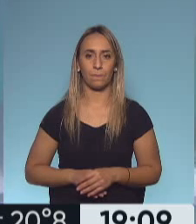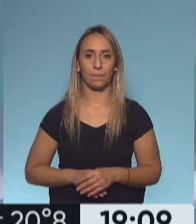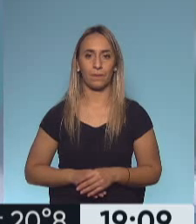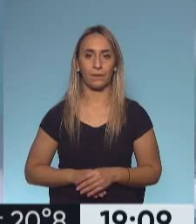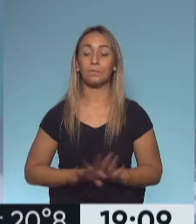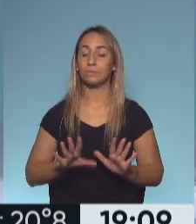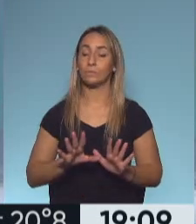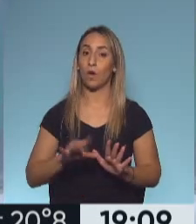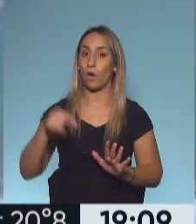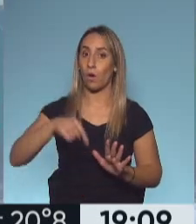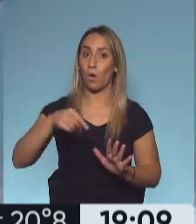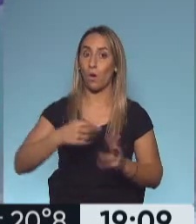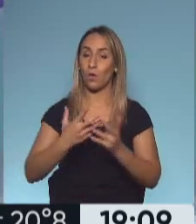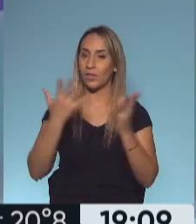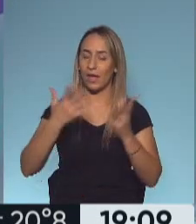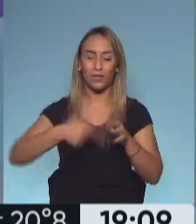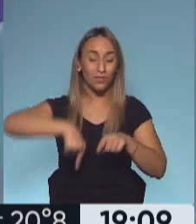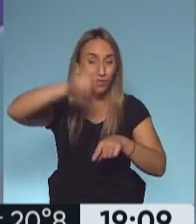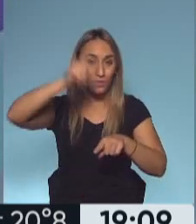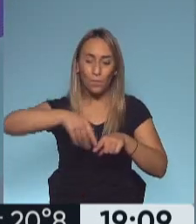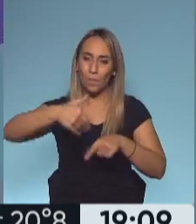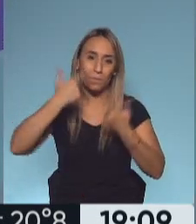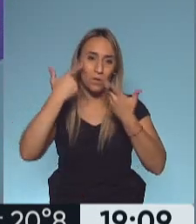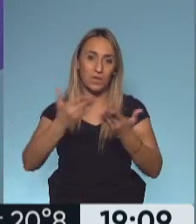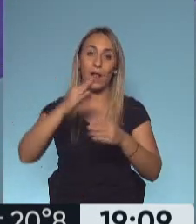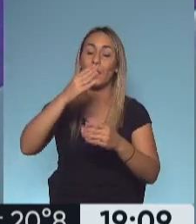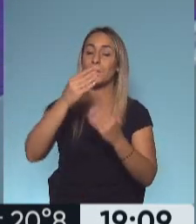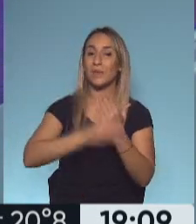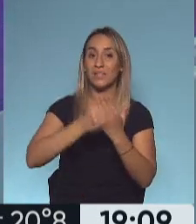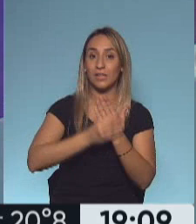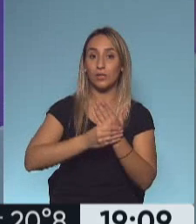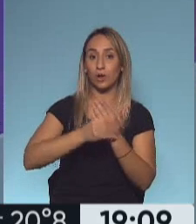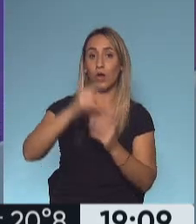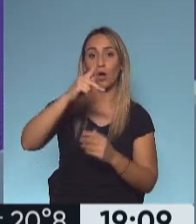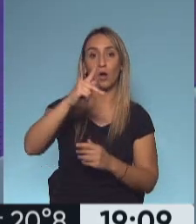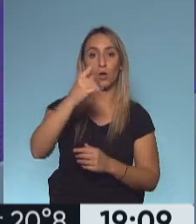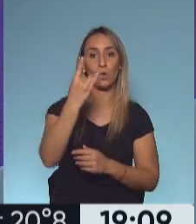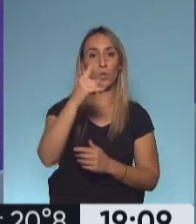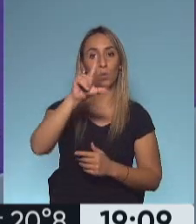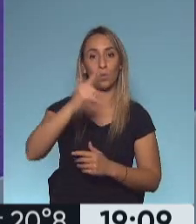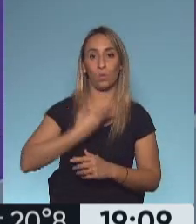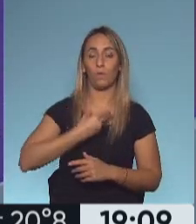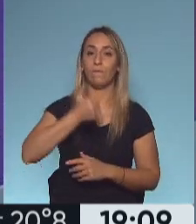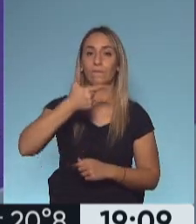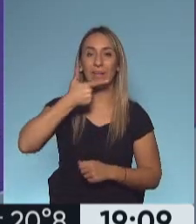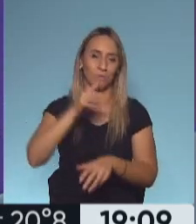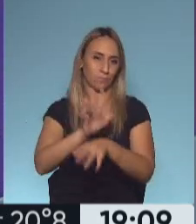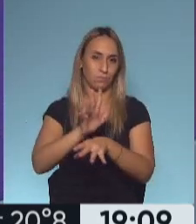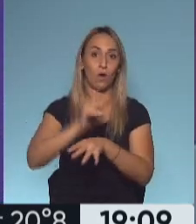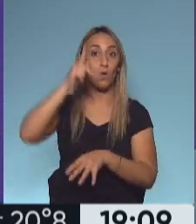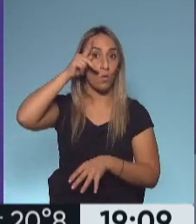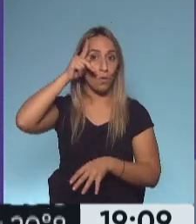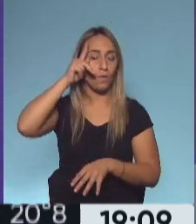Será un día de ministros hoy en Televisión Pública Noticias. Totalmente, vamos a tenerlo al ministro Culfas en un rato y tenemos muchos temas para preguntarle y por supuesto